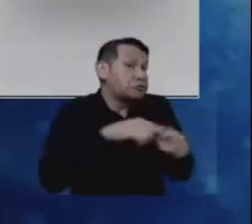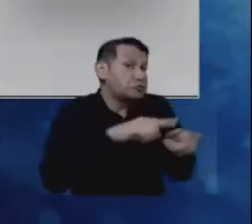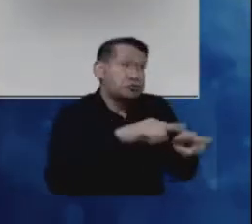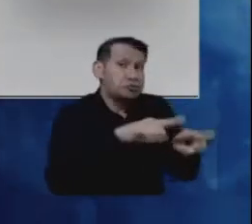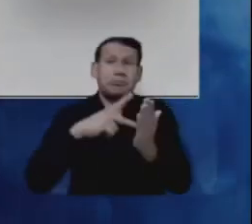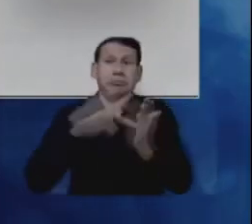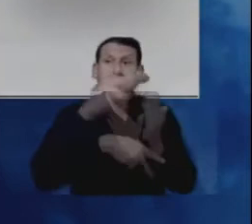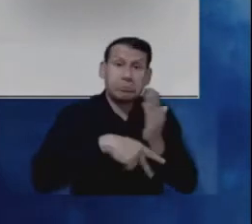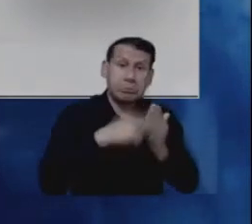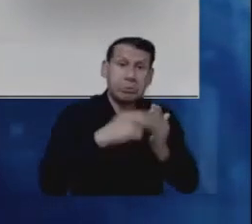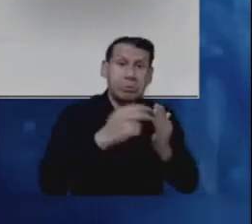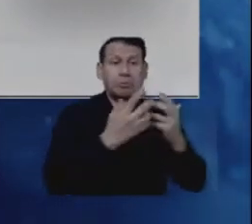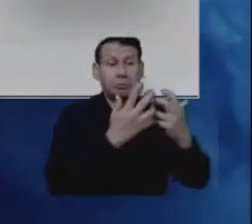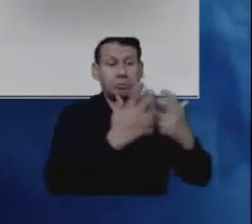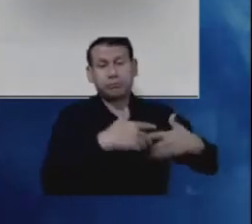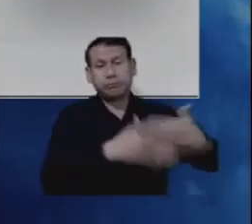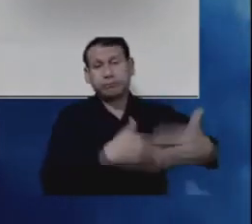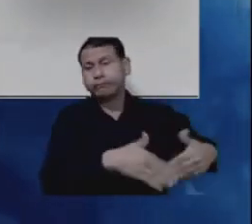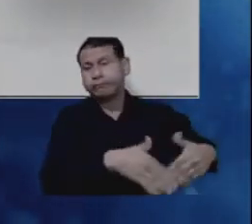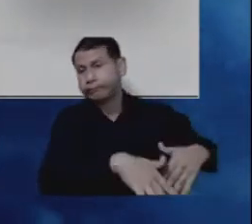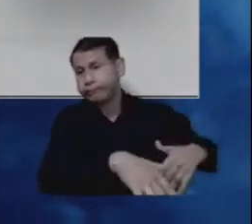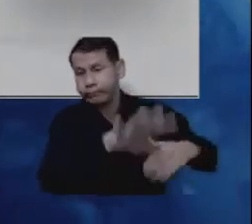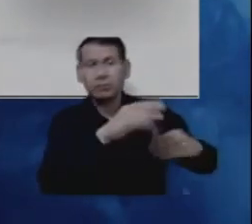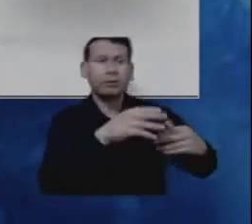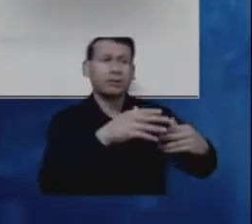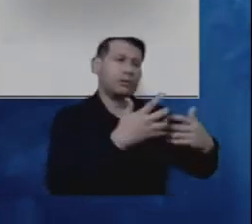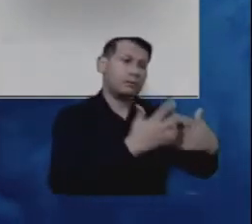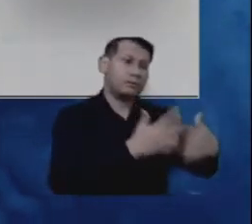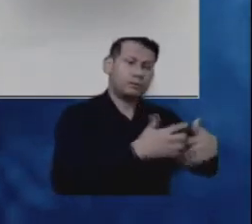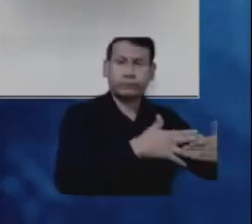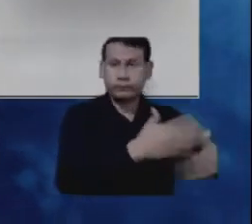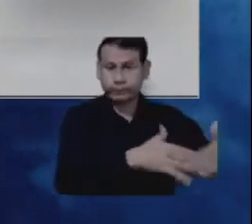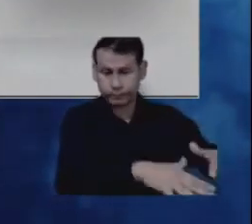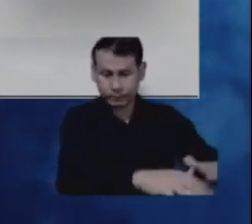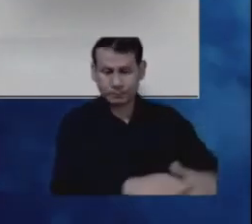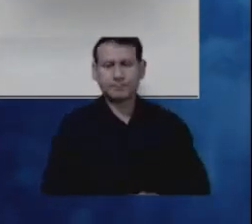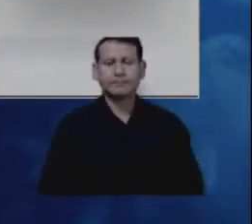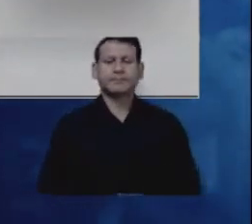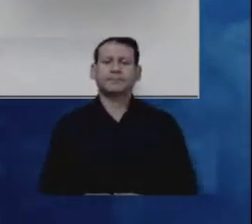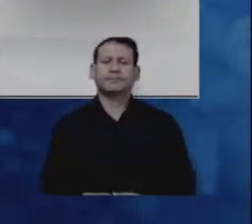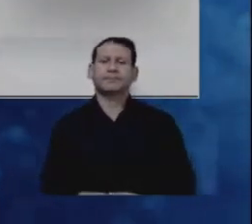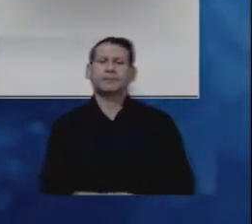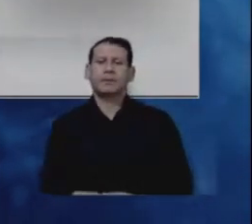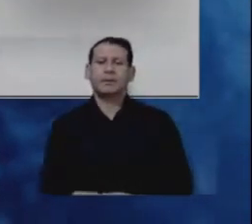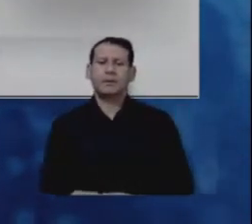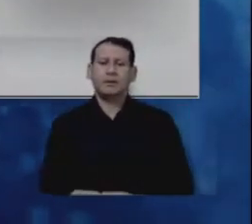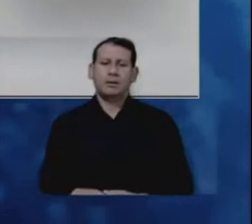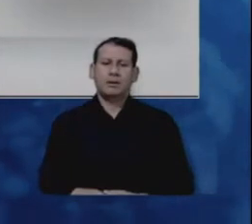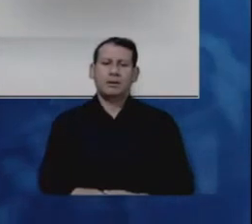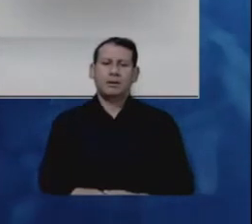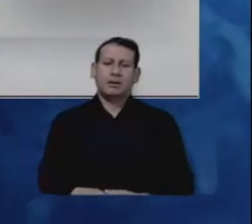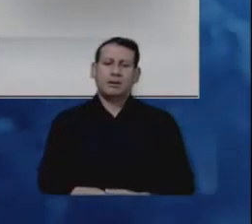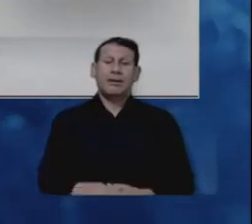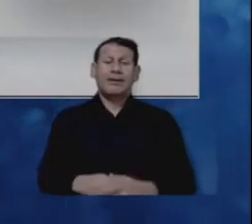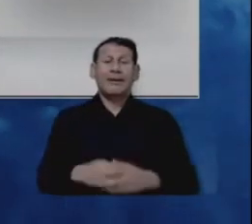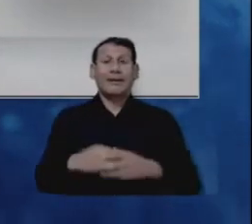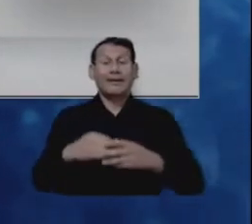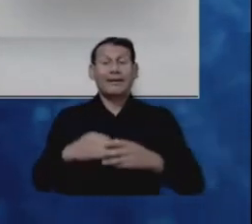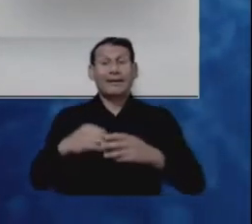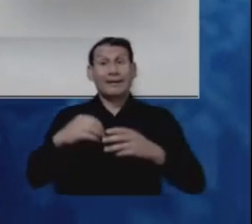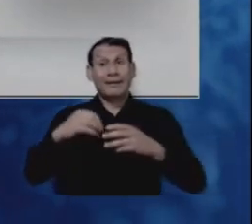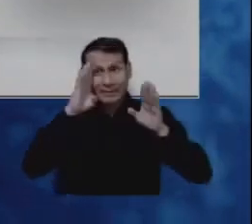manufactura. En la perspectiva de la transformación digital, entonces se analizaron en cada uno de estos sectores los